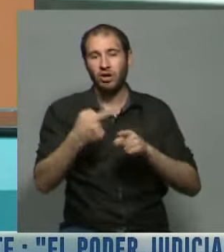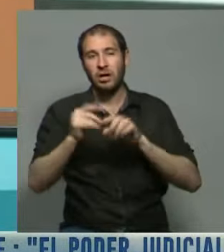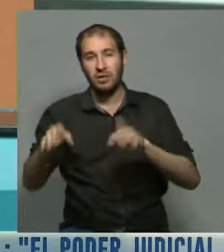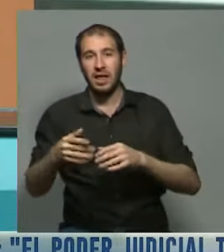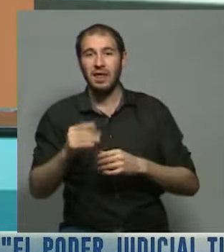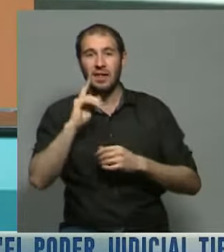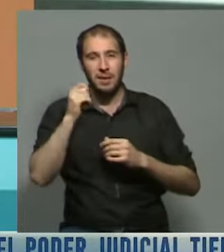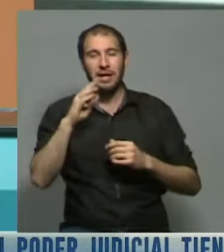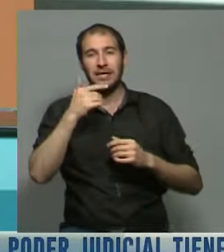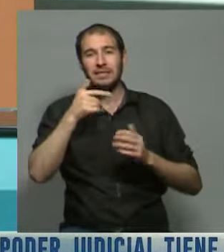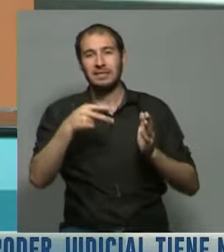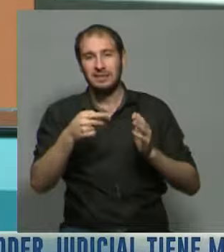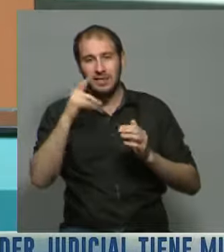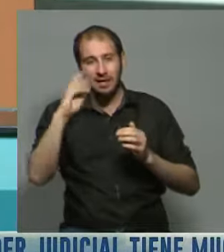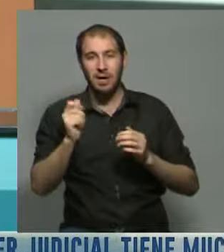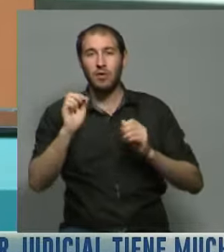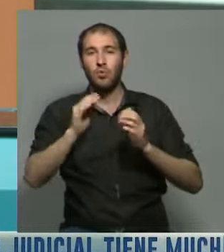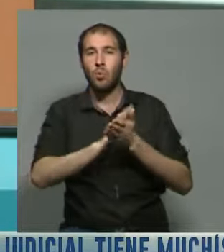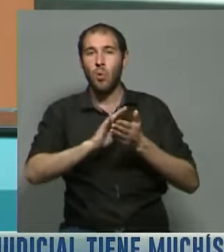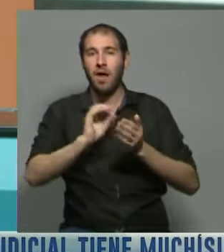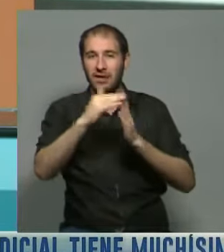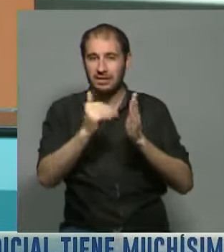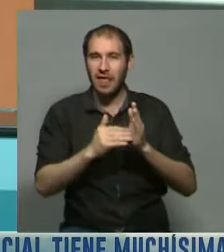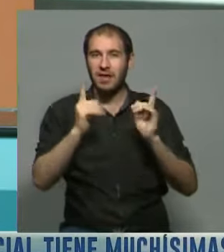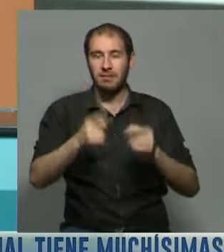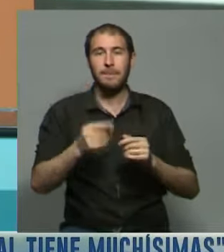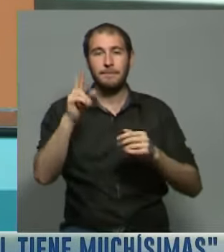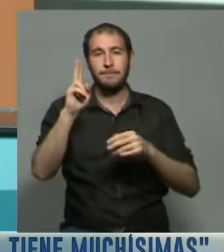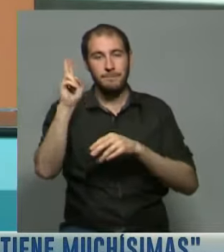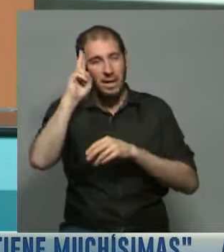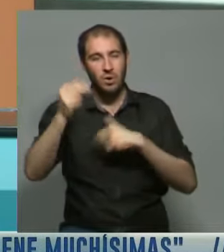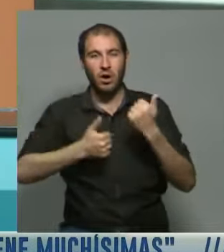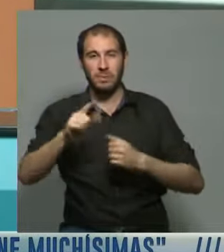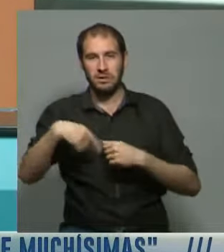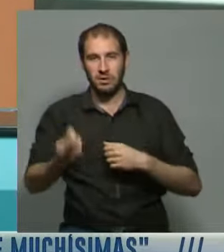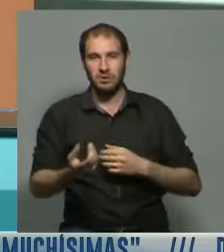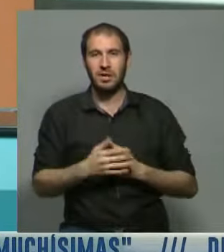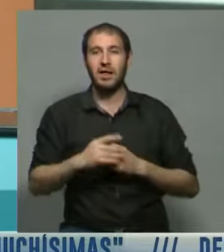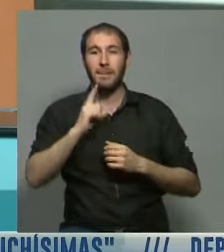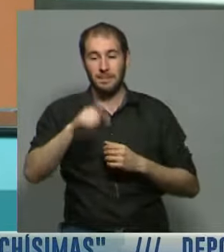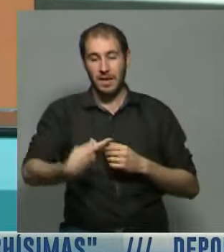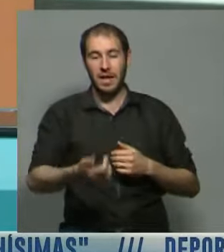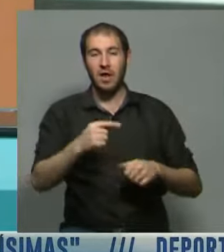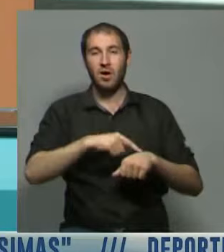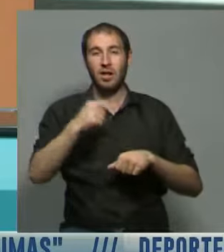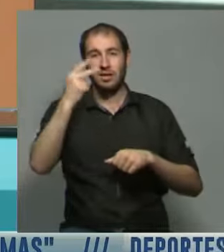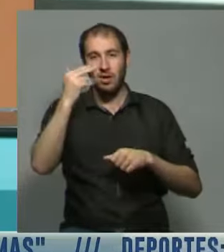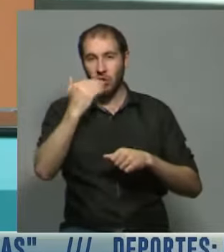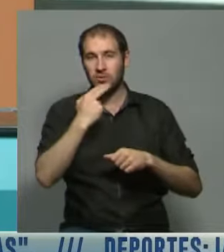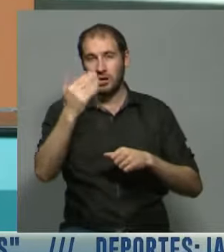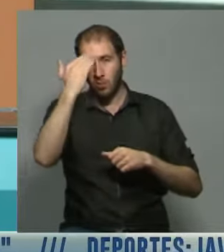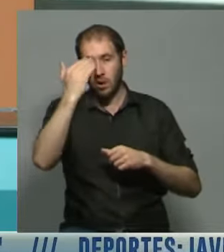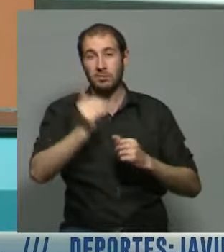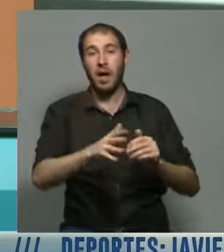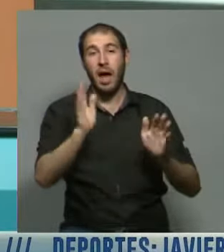Dinamarca, Serbia, Nueva Zelanda, en el caso de que Nueva Zelanda le gane a Perú, juega en el partido de vuelta del repechaje en el día de mañana a partir de las 23:15, los